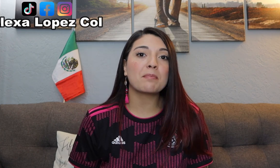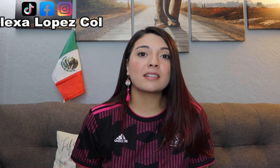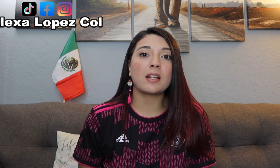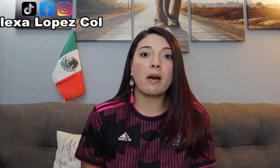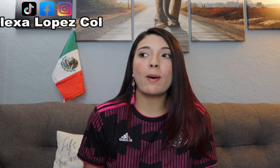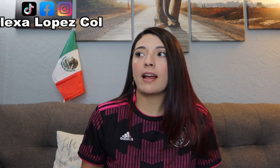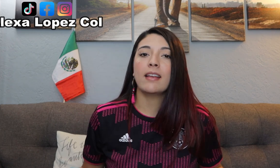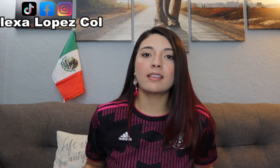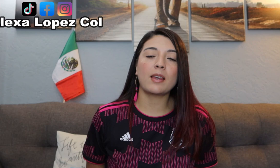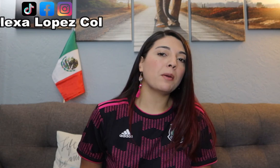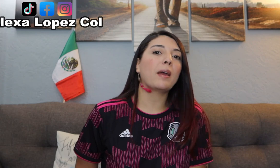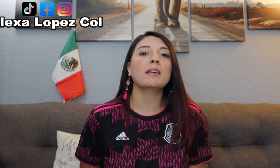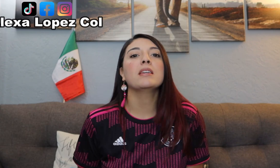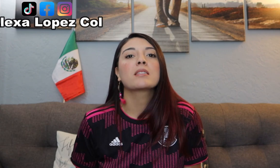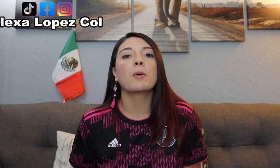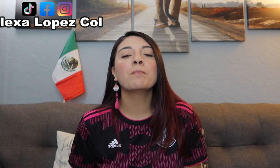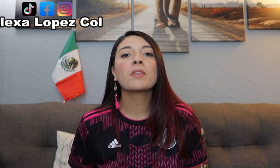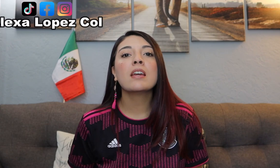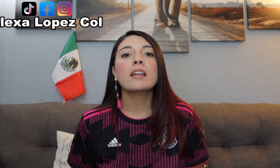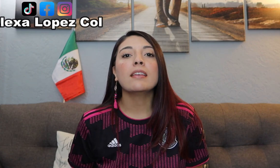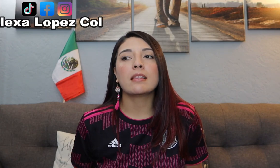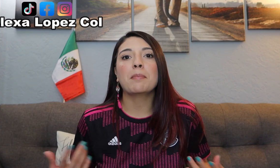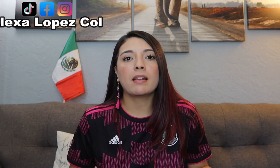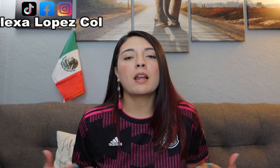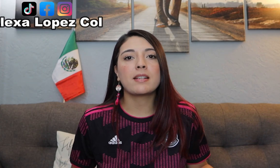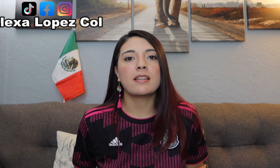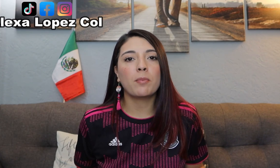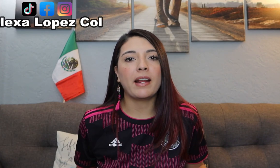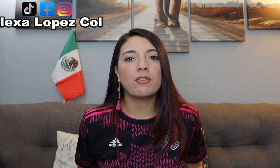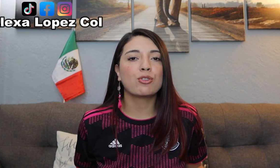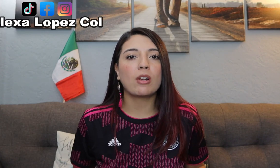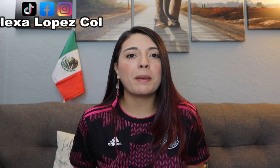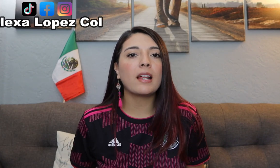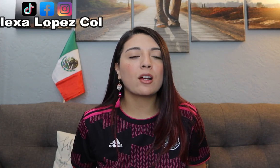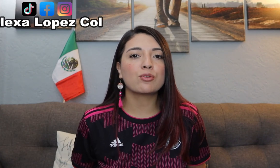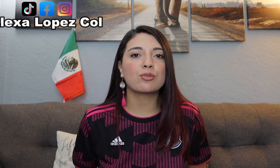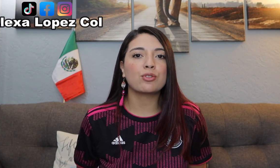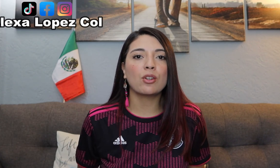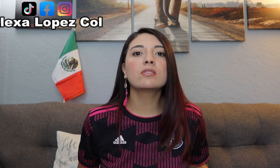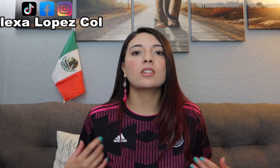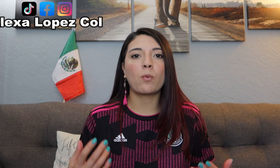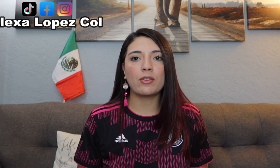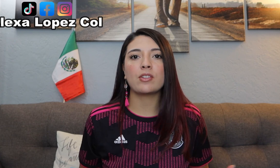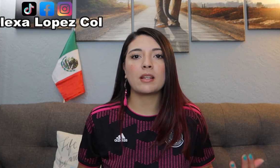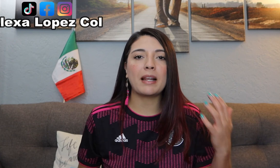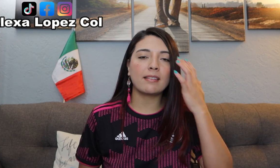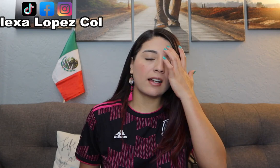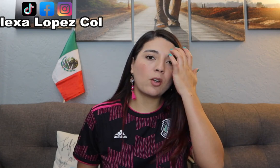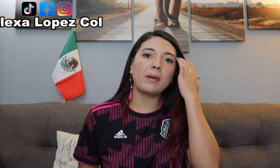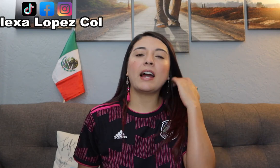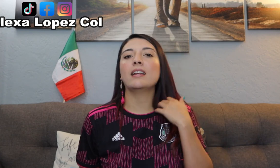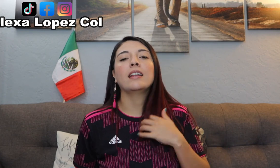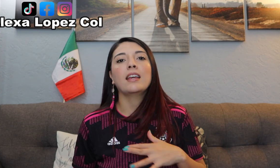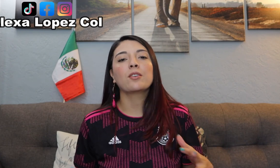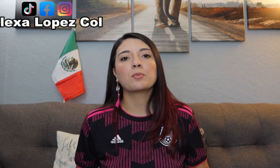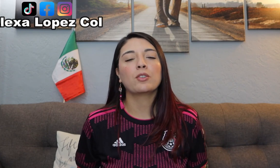va a dar más trabajo a la gente que vive ahí mismo y también que la va a seguir operando, no solamente en la construcción, sino cuando ya también la tengan